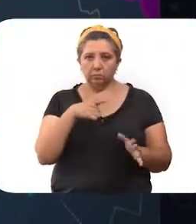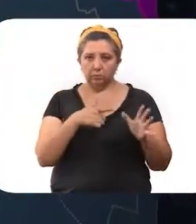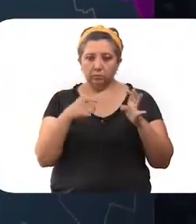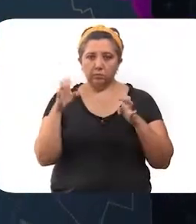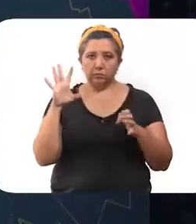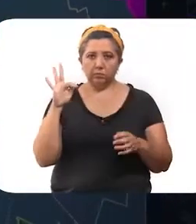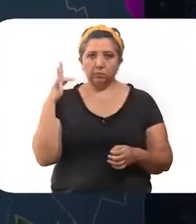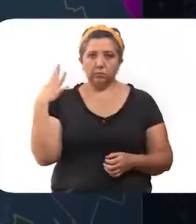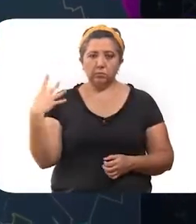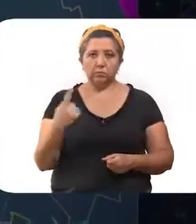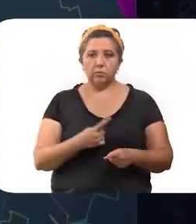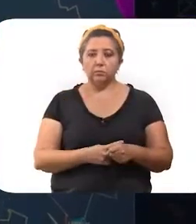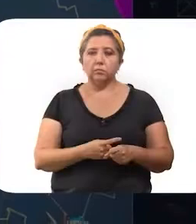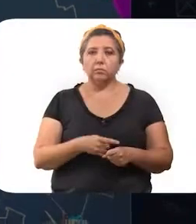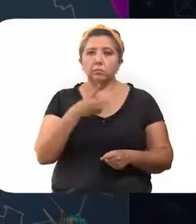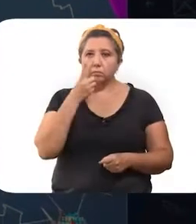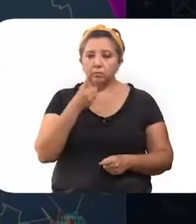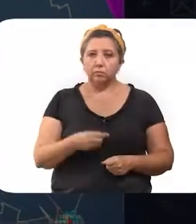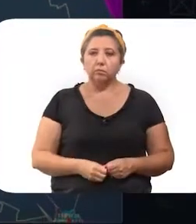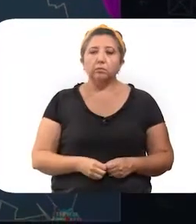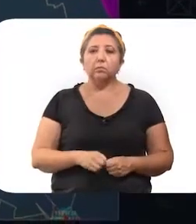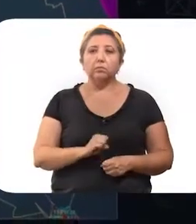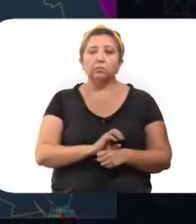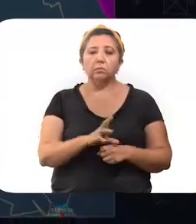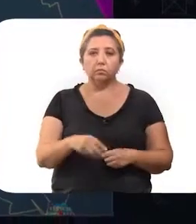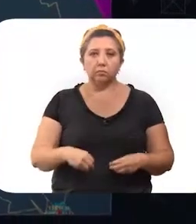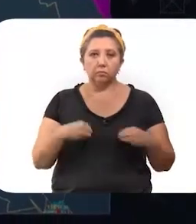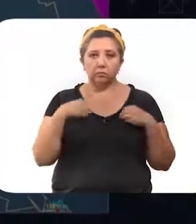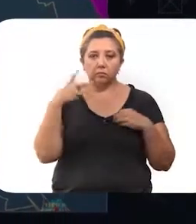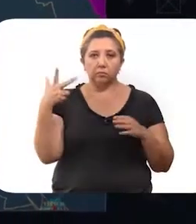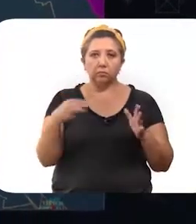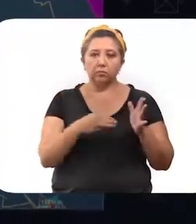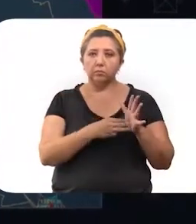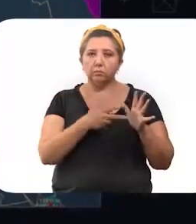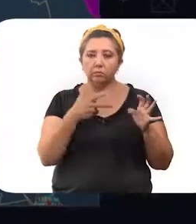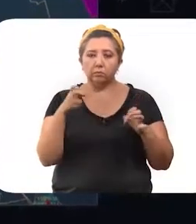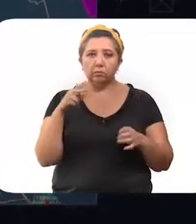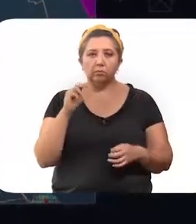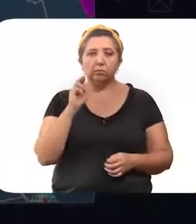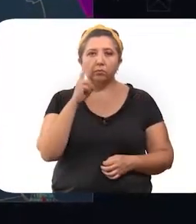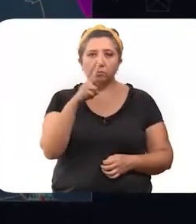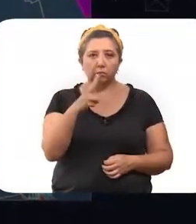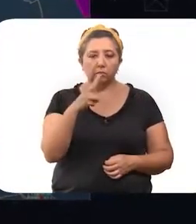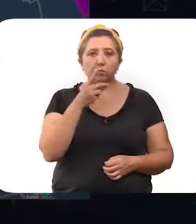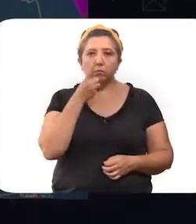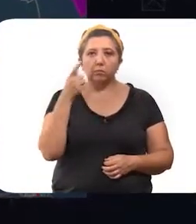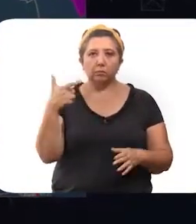30.744 personas contagiadas de coronavirus que viven 8.586 en la zona norte,